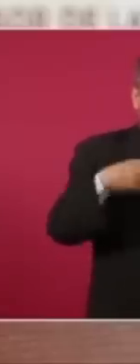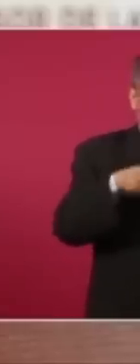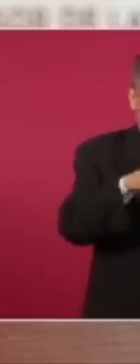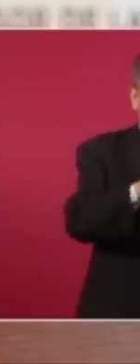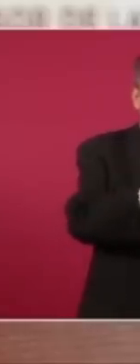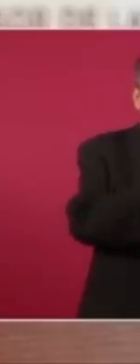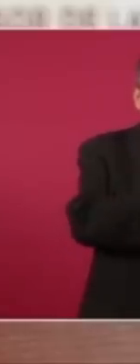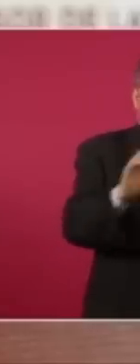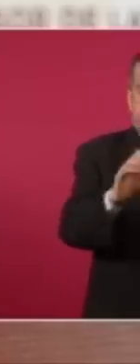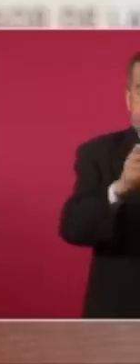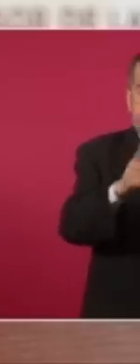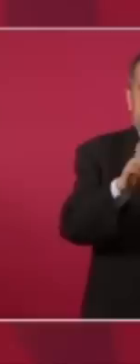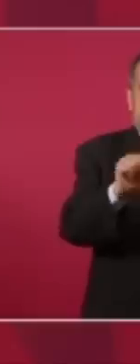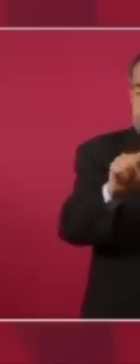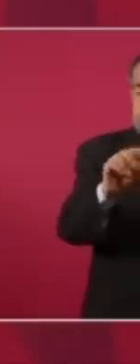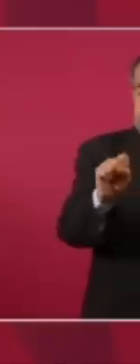Kratos